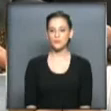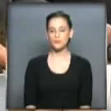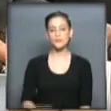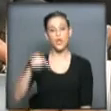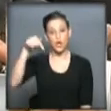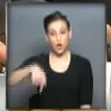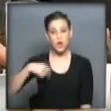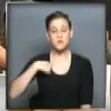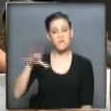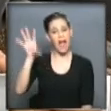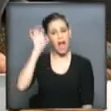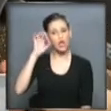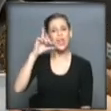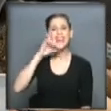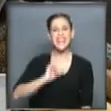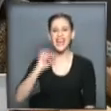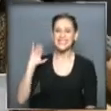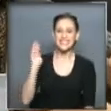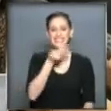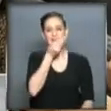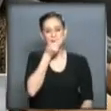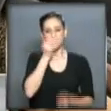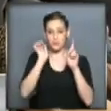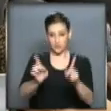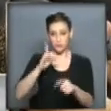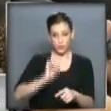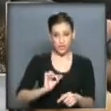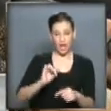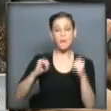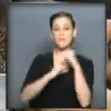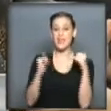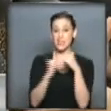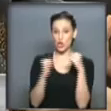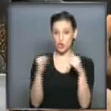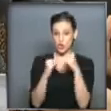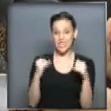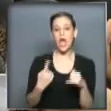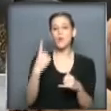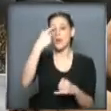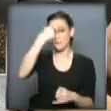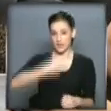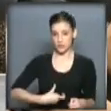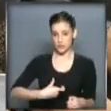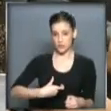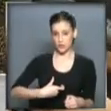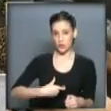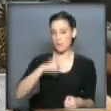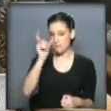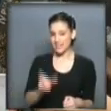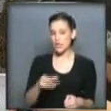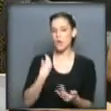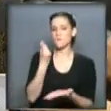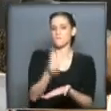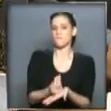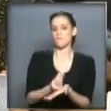Hoy me acordé que el día de mi secuestro, al mediodía, una persona que representaba, era un abogado